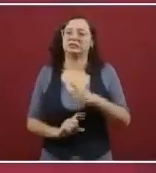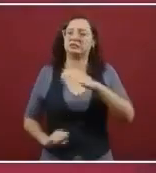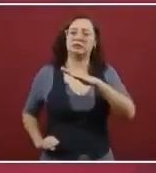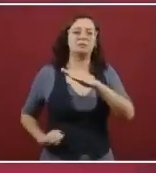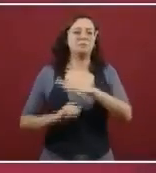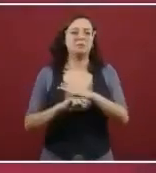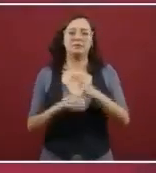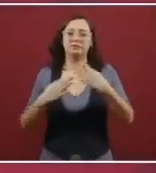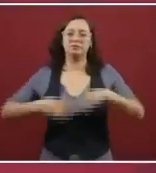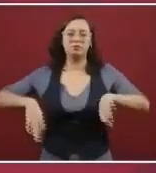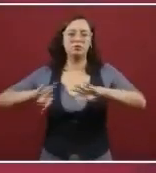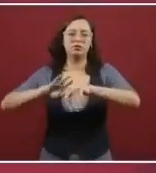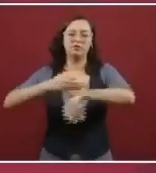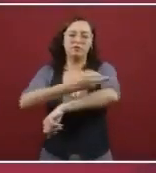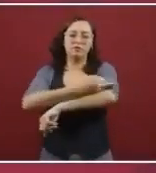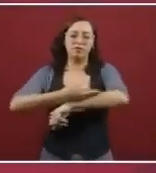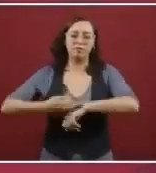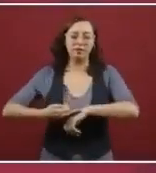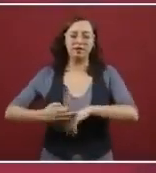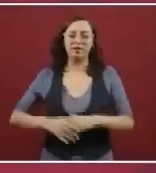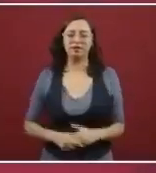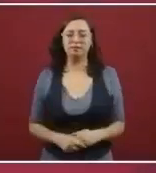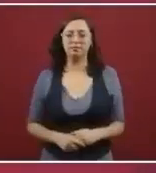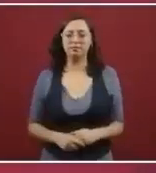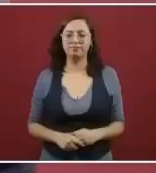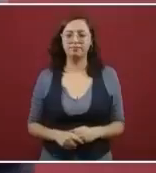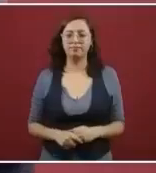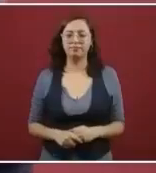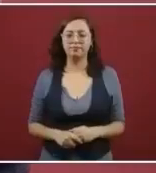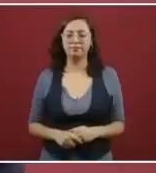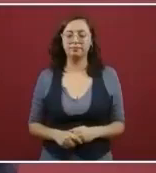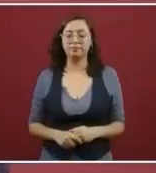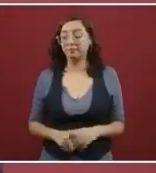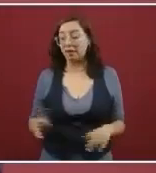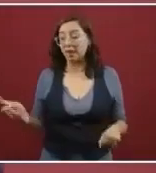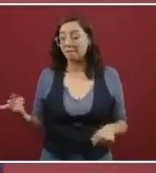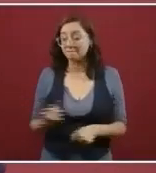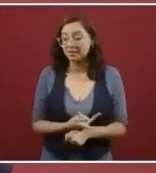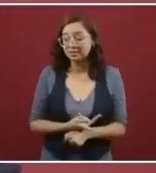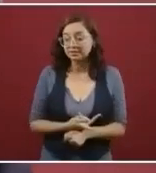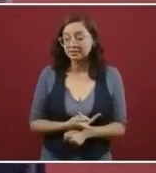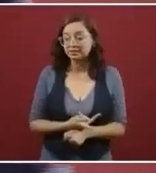fundamental. Lo que pasa que con